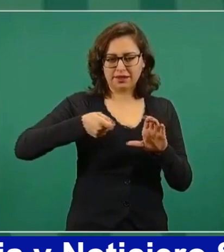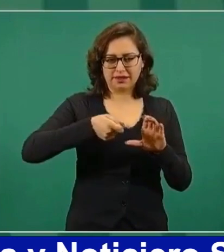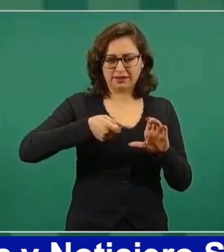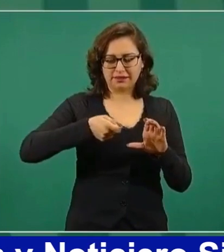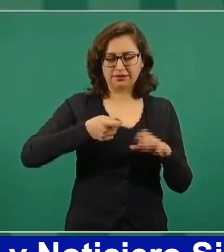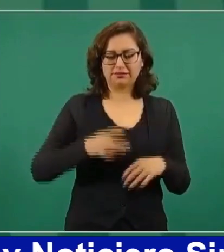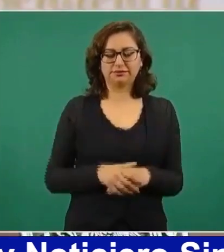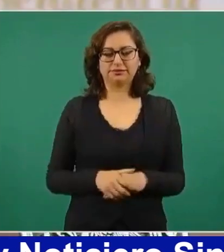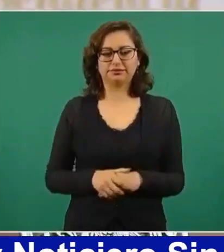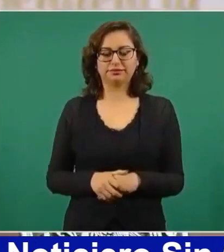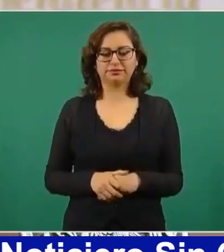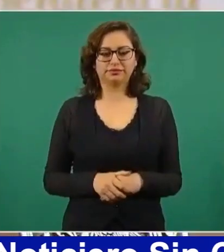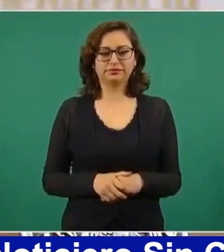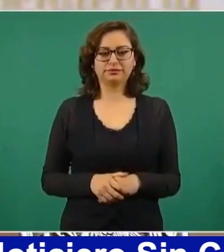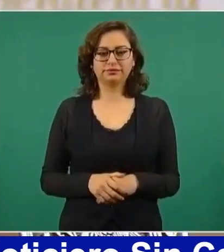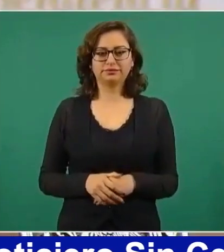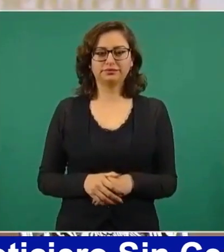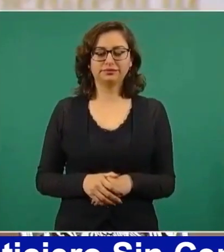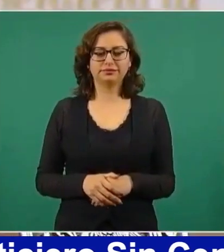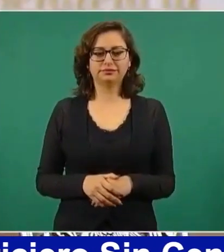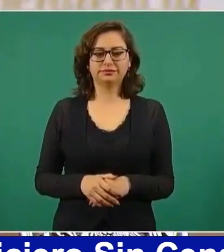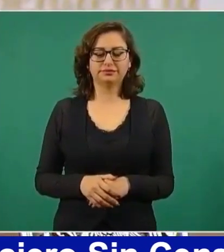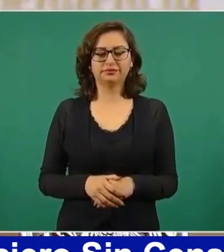Ayer se concede el amparo